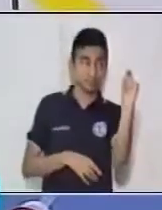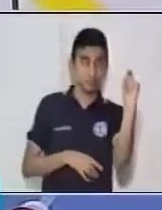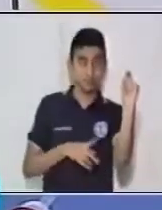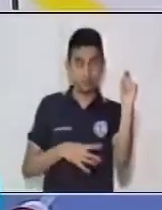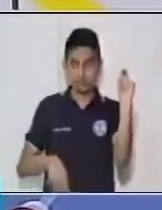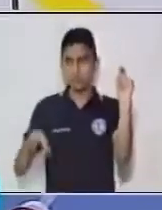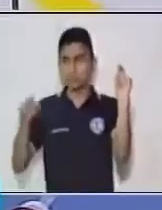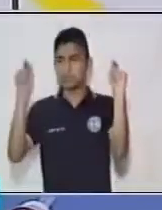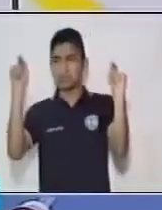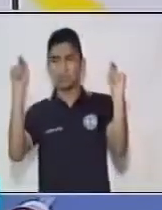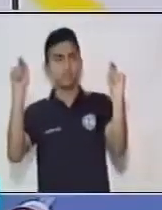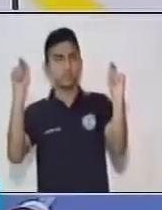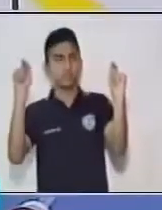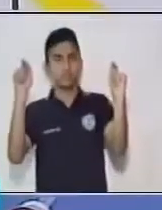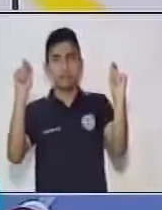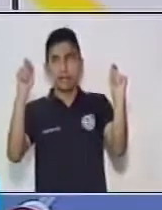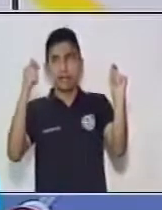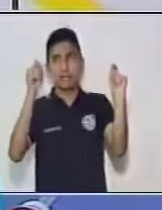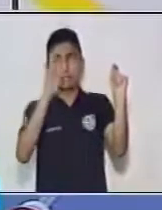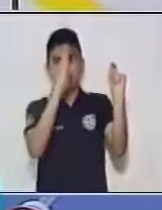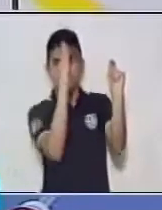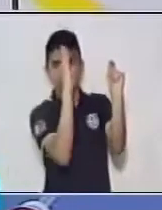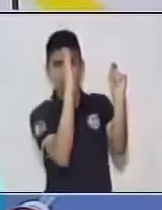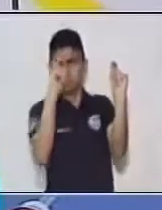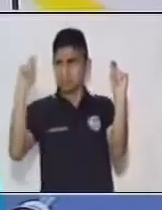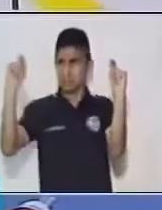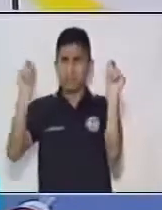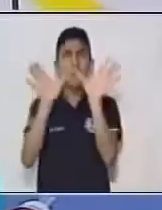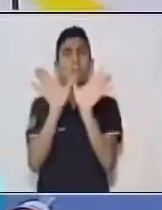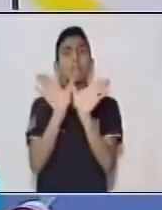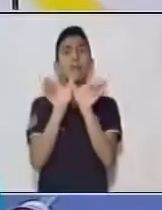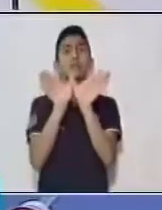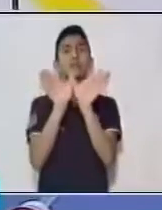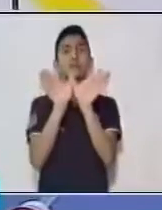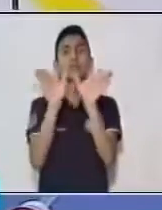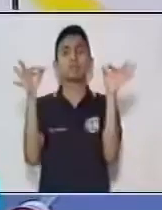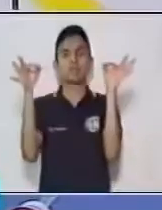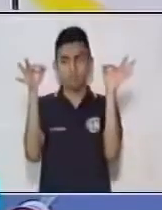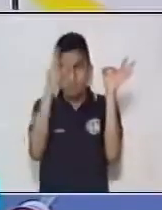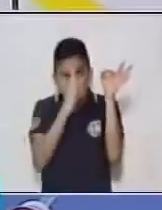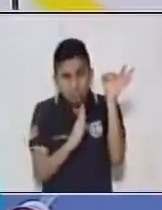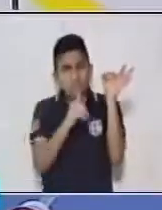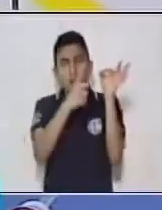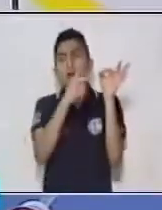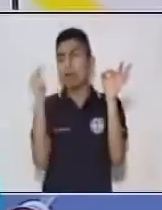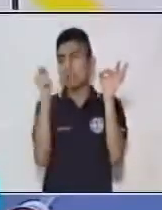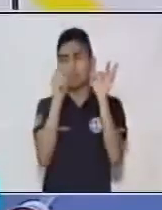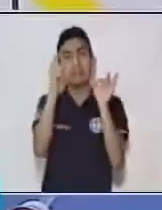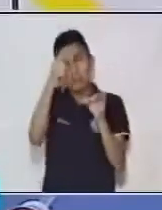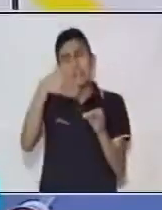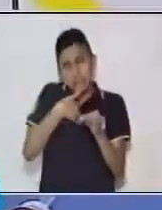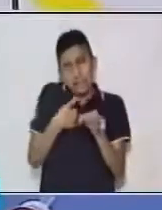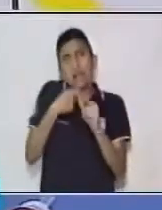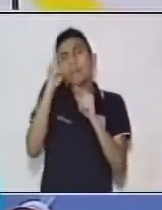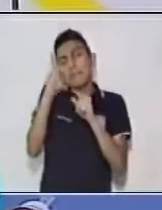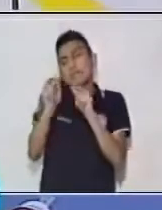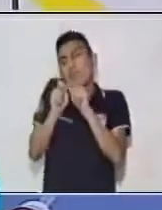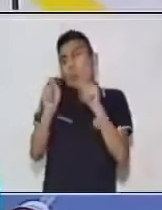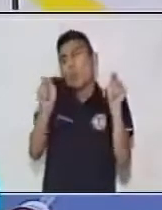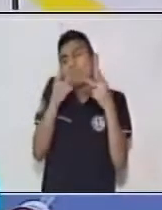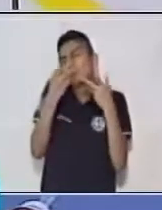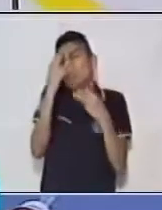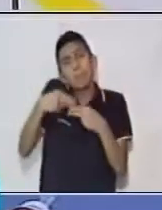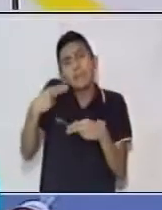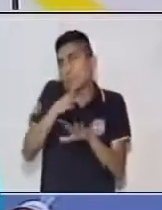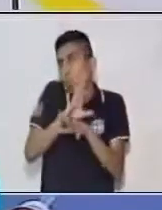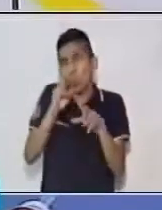punto coinciden, están a la misma distancia. Es lo mismo que está pasando acá. Tenemos el